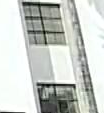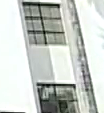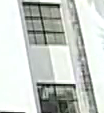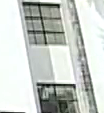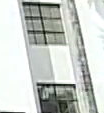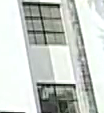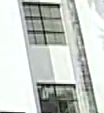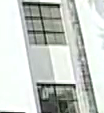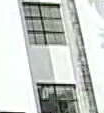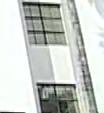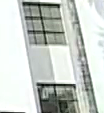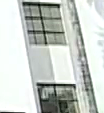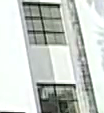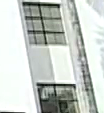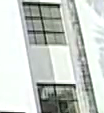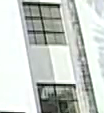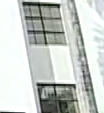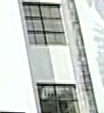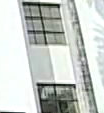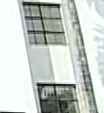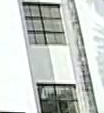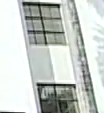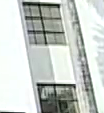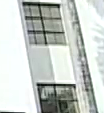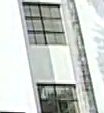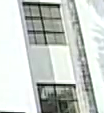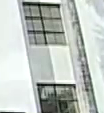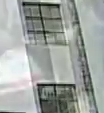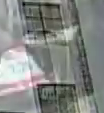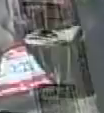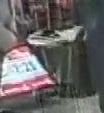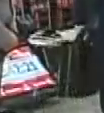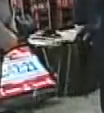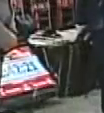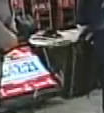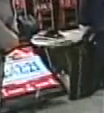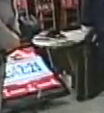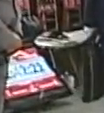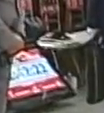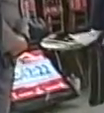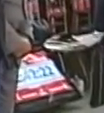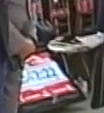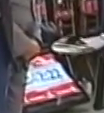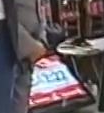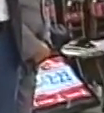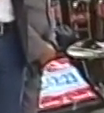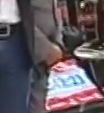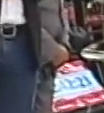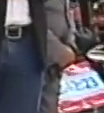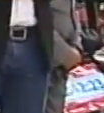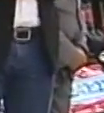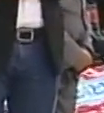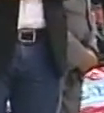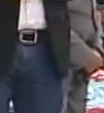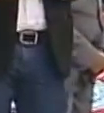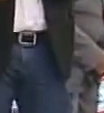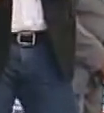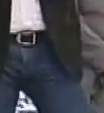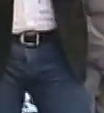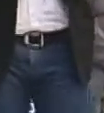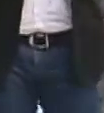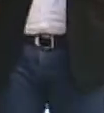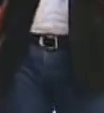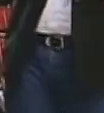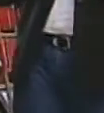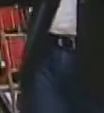para atender las necesidades, para priorizar esas políticas sociales creadas en la revolución, como lo